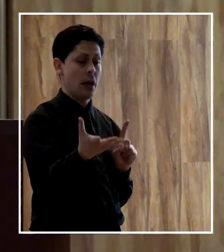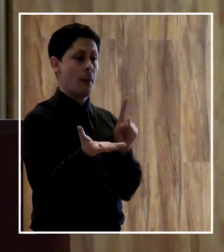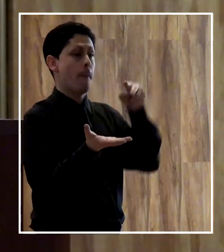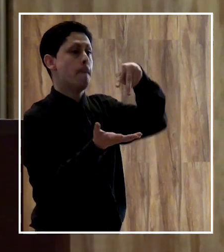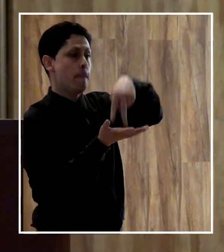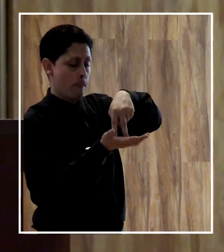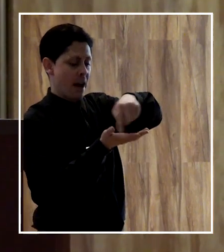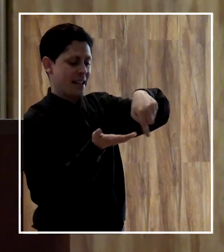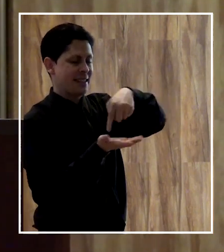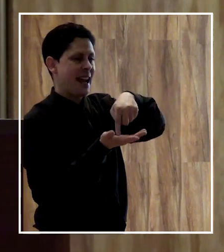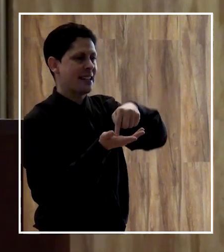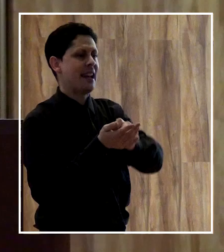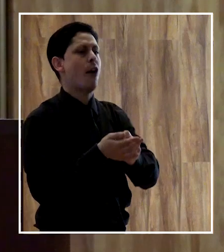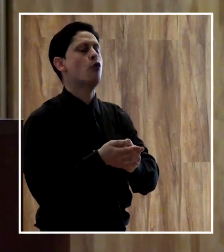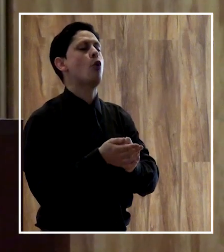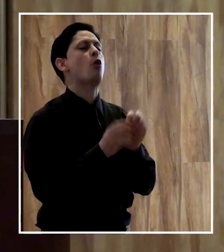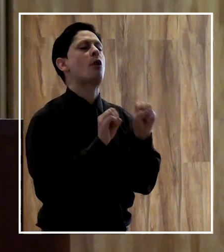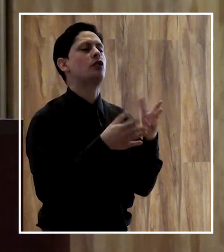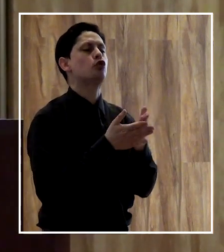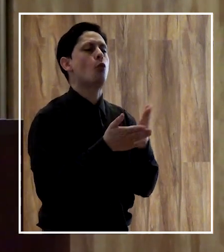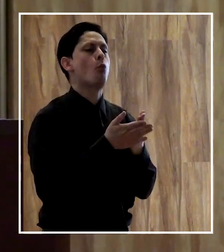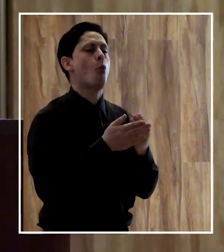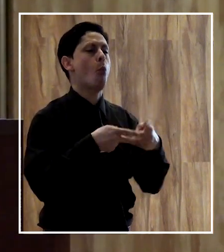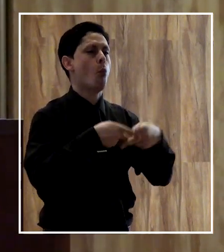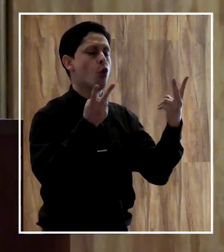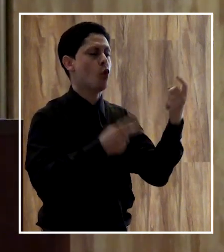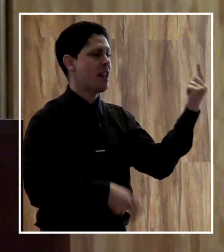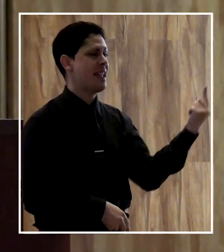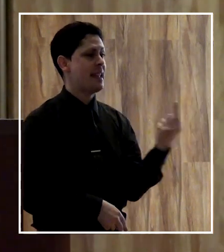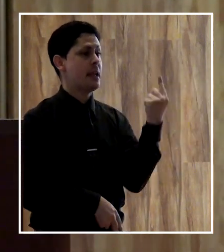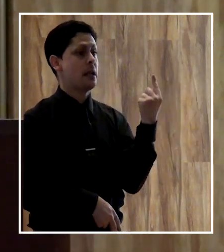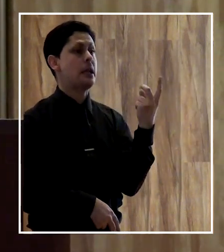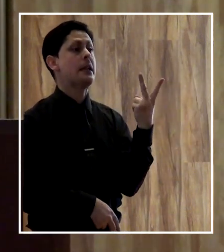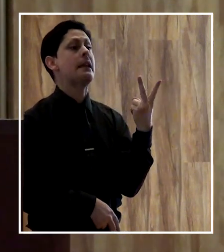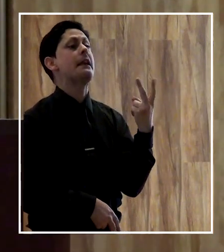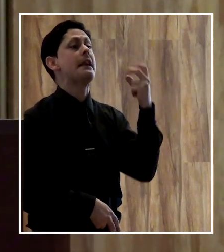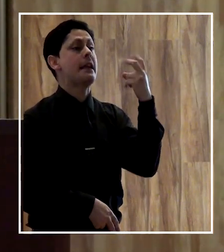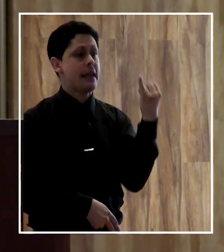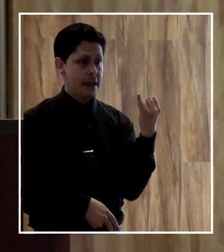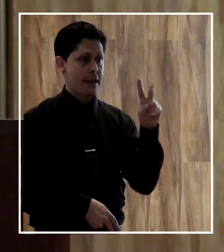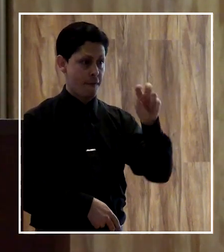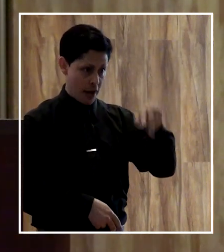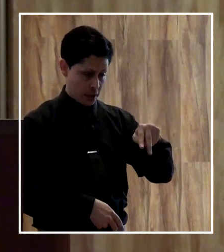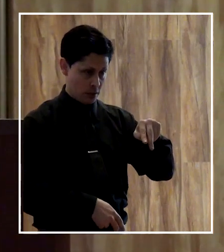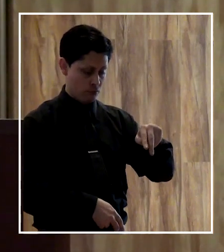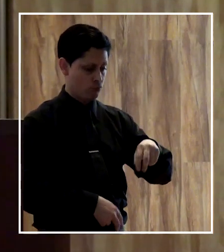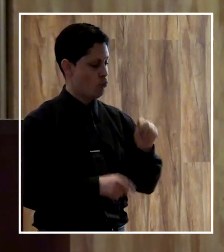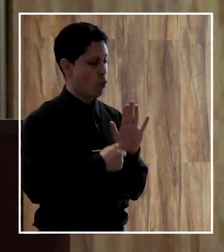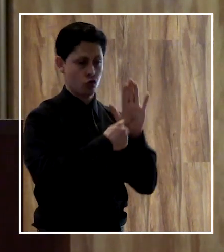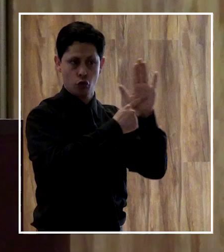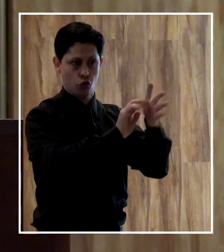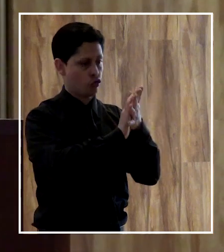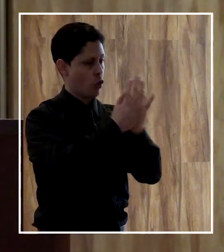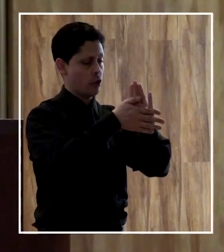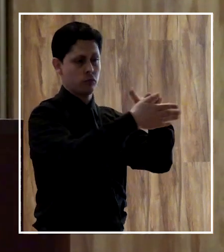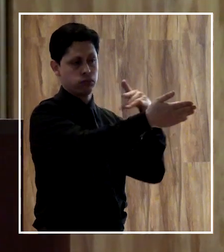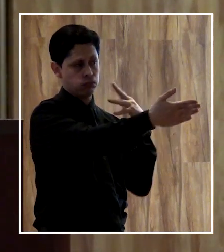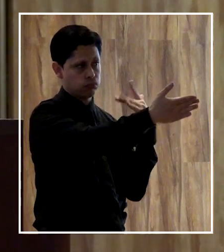la vocación pública que Iván demostró en toda su trayectoria.